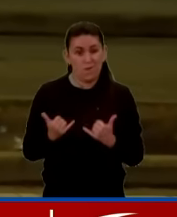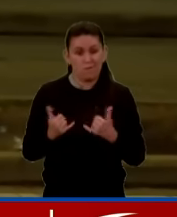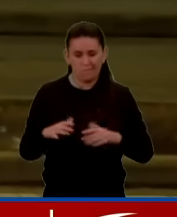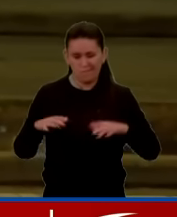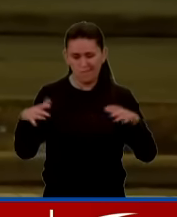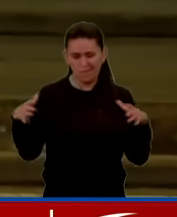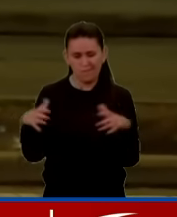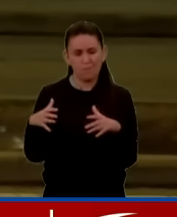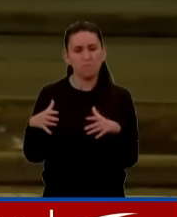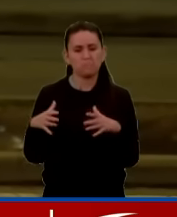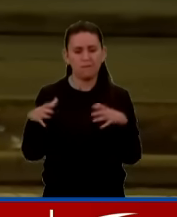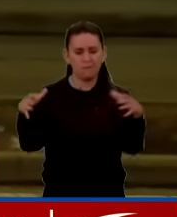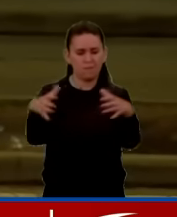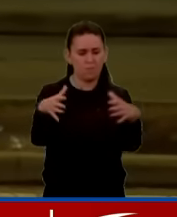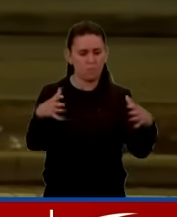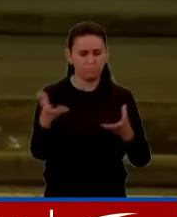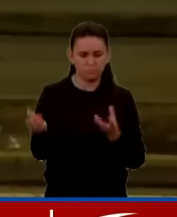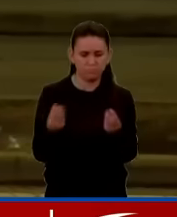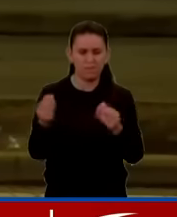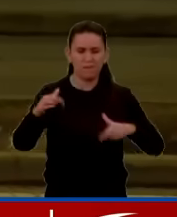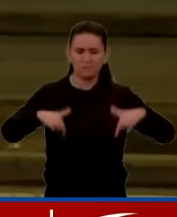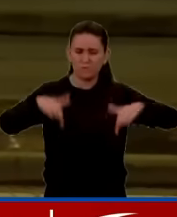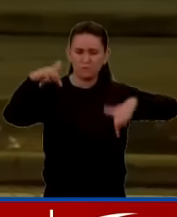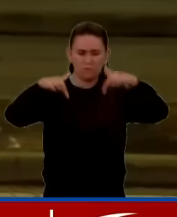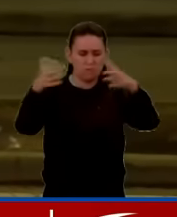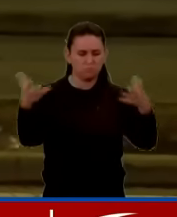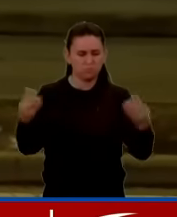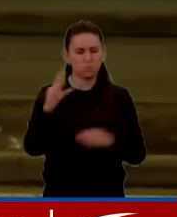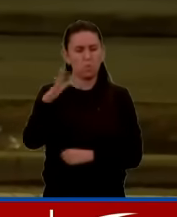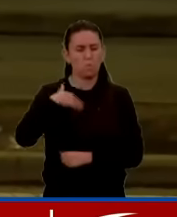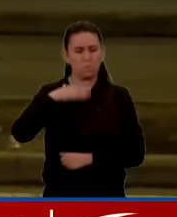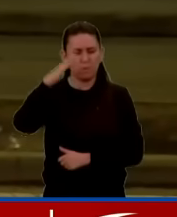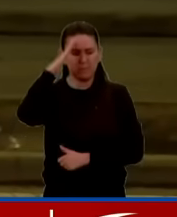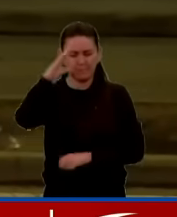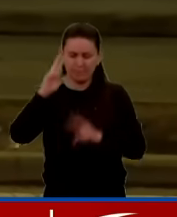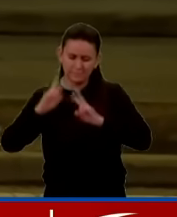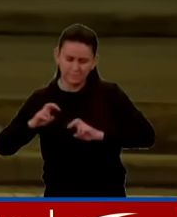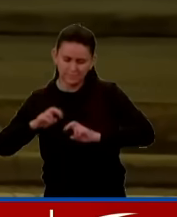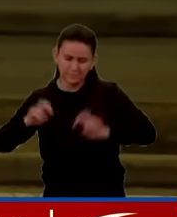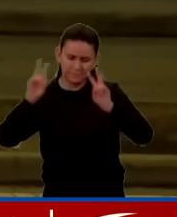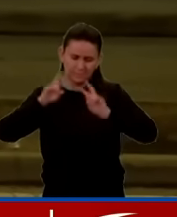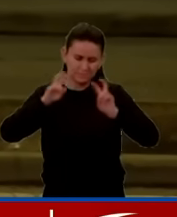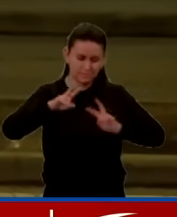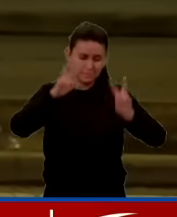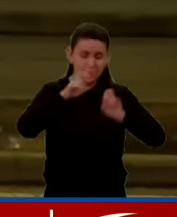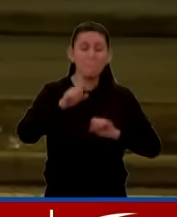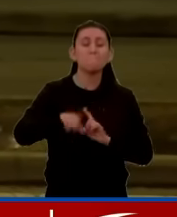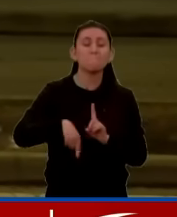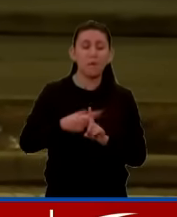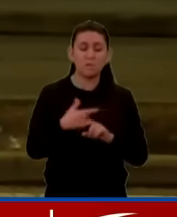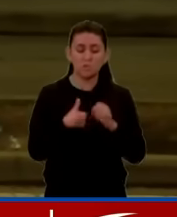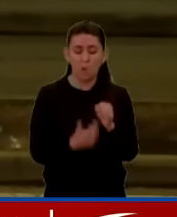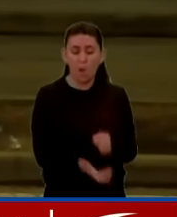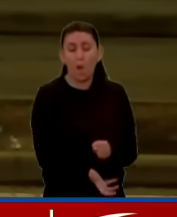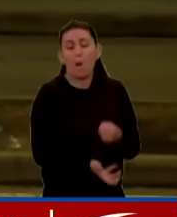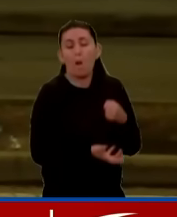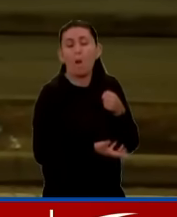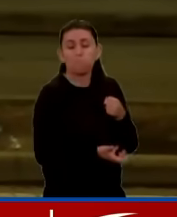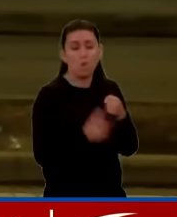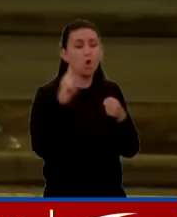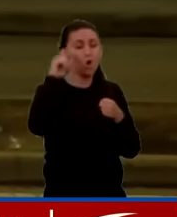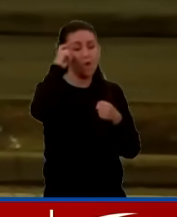equipos especiales de investigación de la Policía Nacional, se suma una recompensa ofrecida por el distrito de